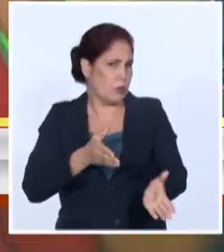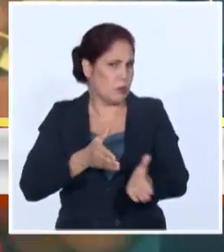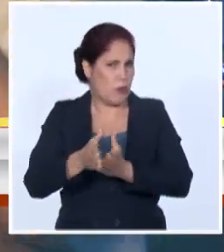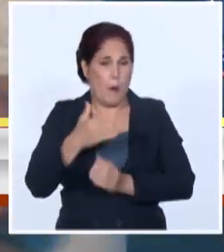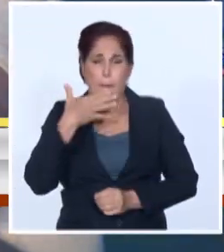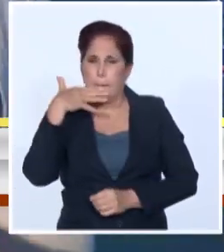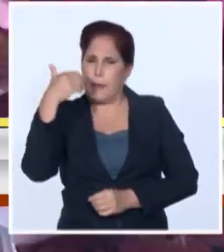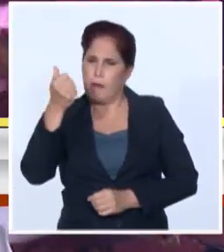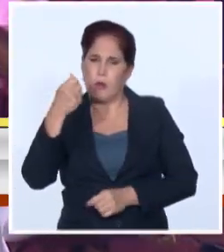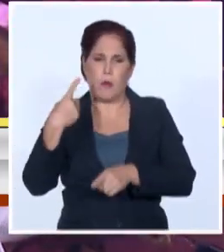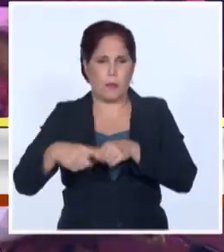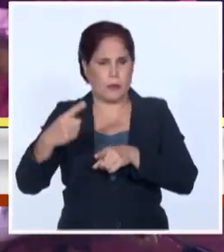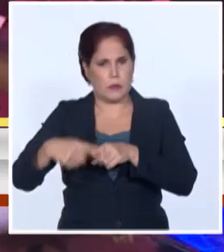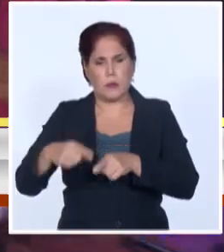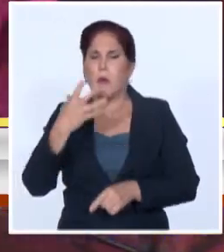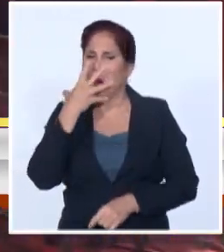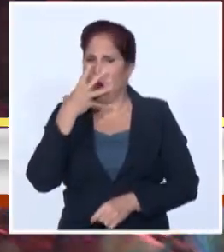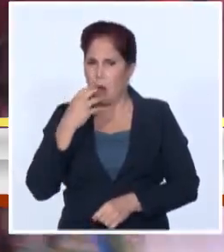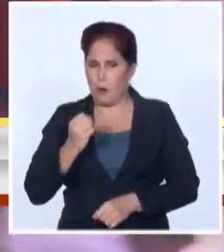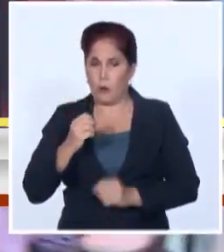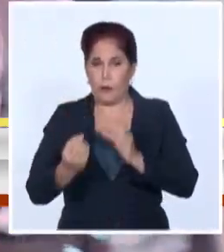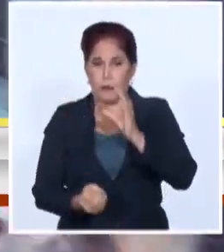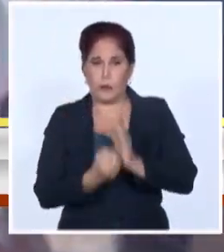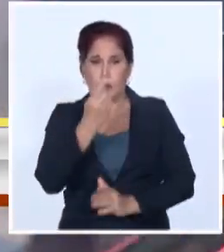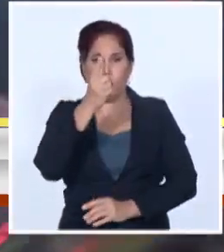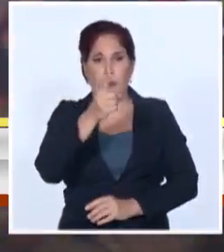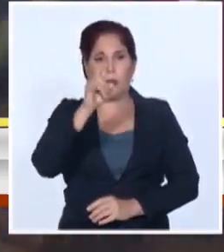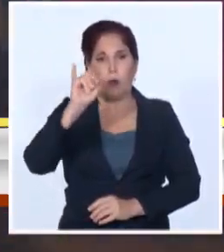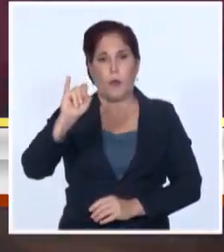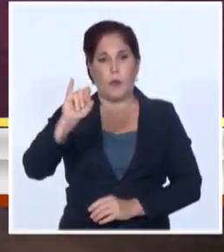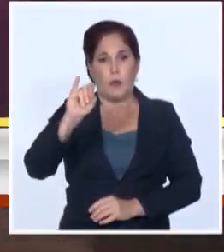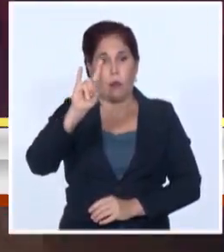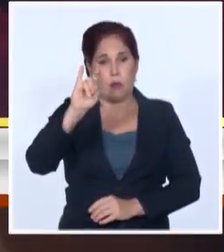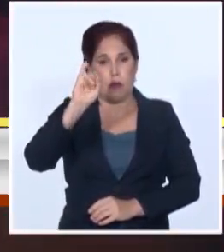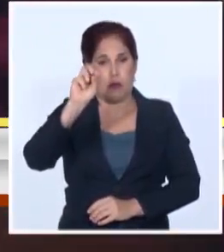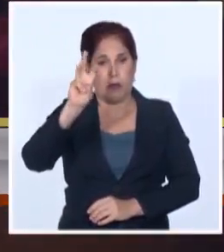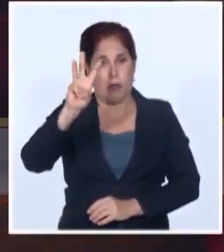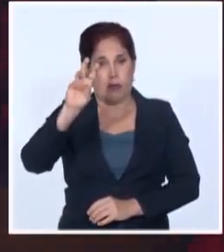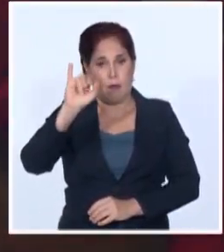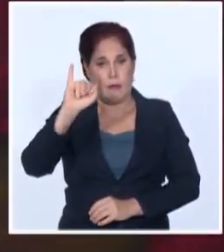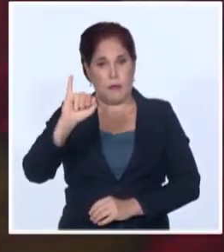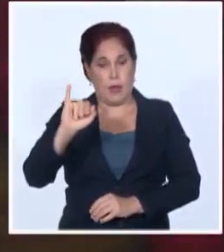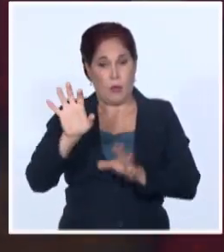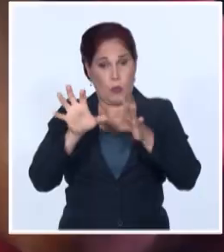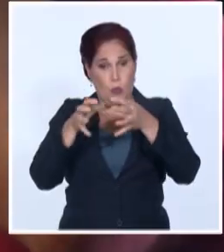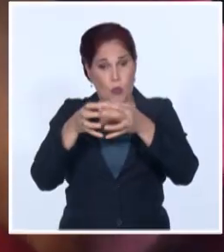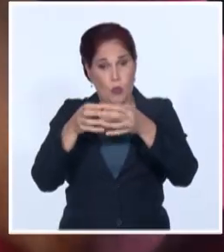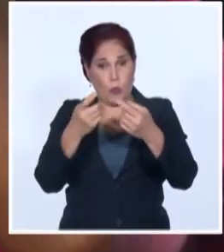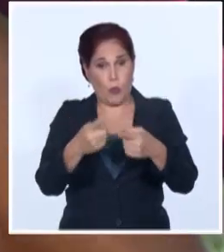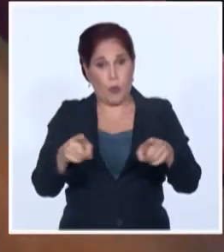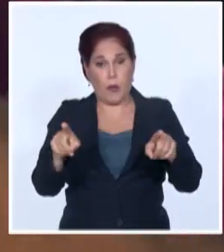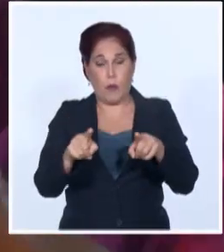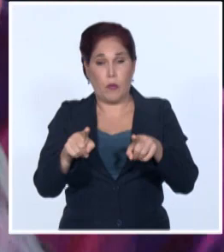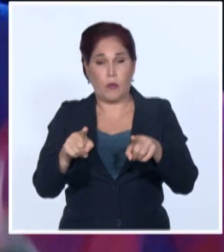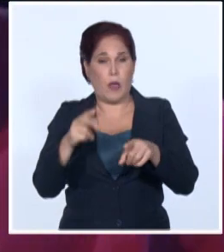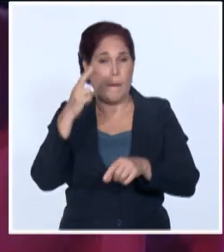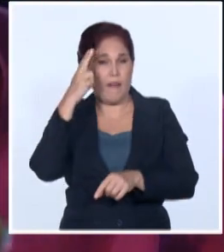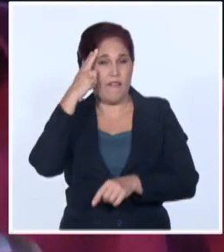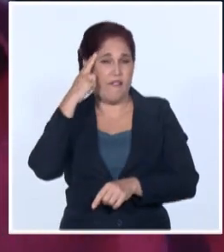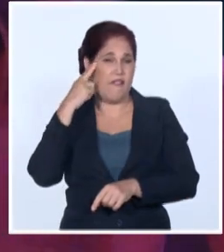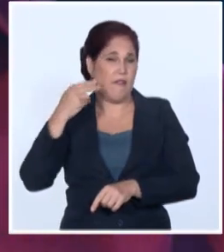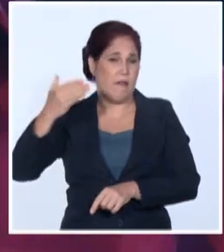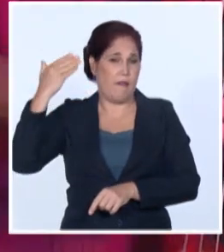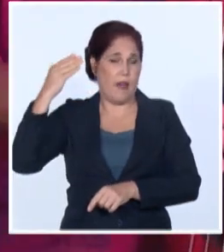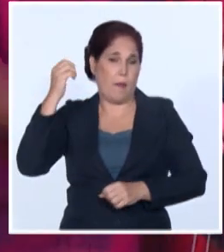por muchos. Fundado en el año 1936, es de los colectivos más antiguos de la música popular